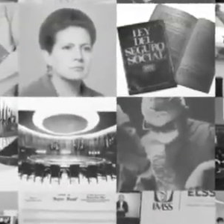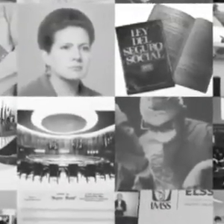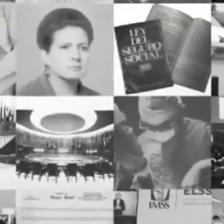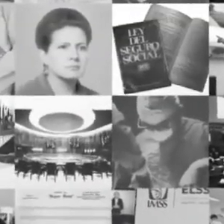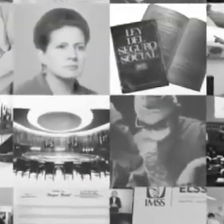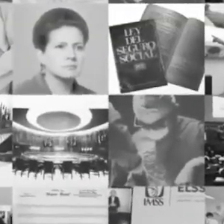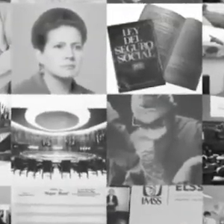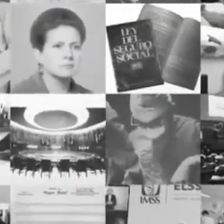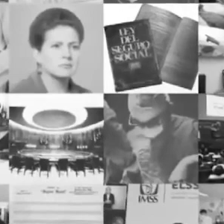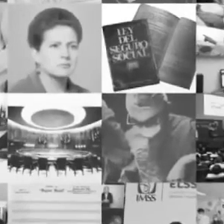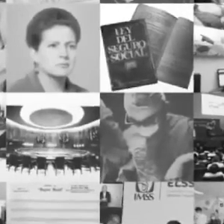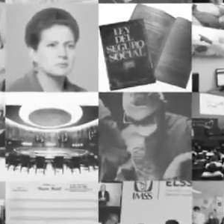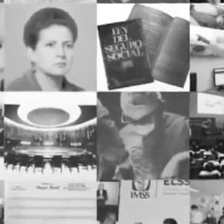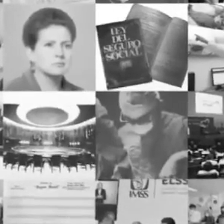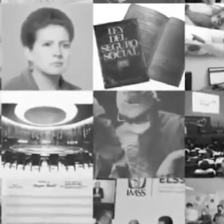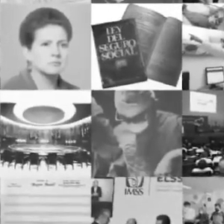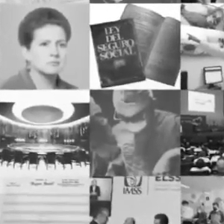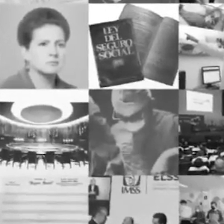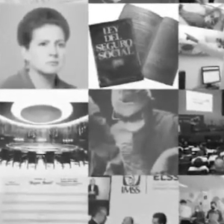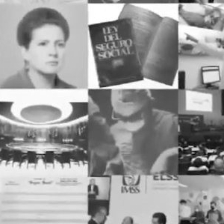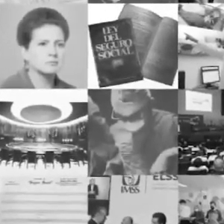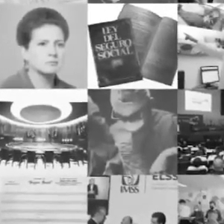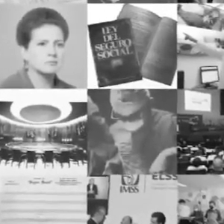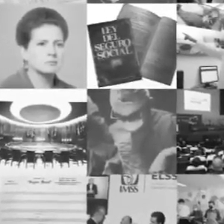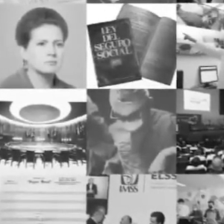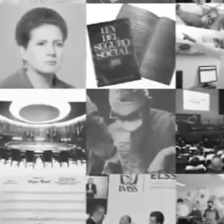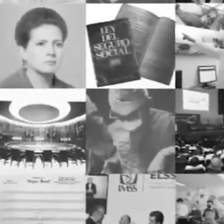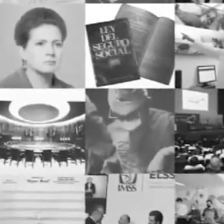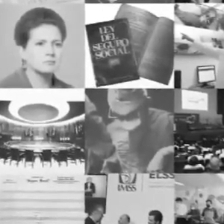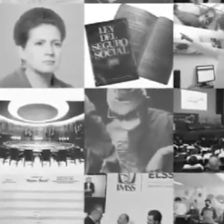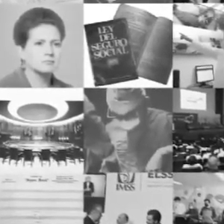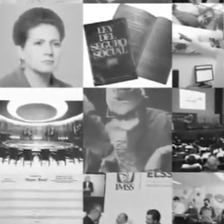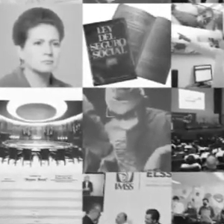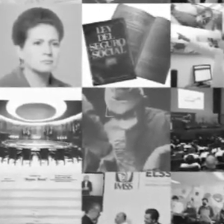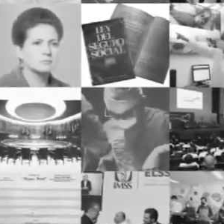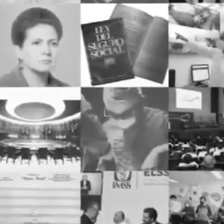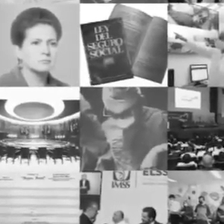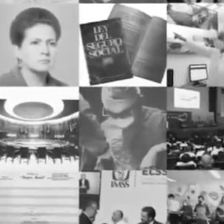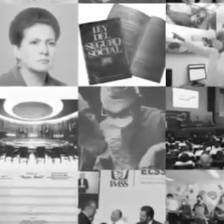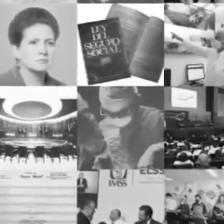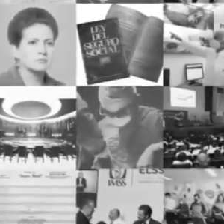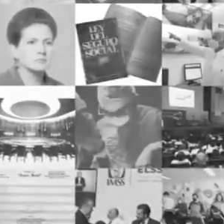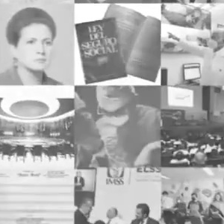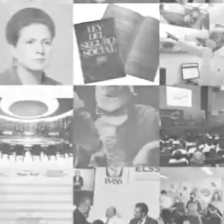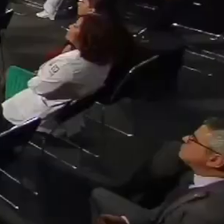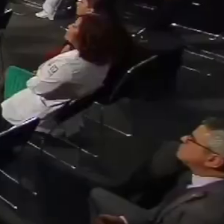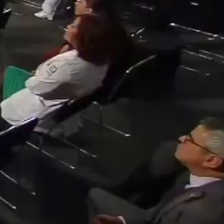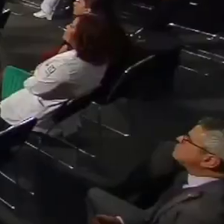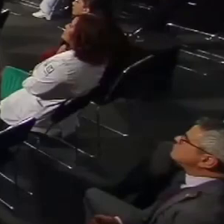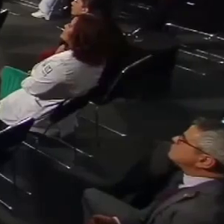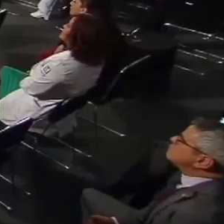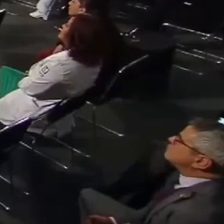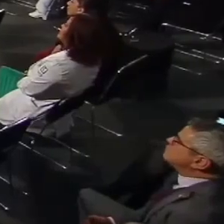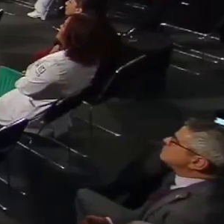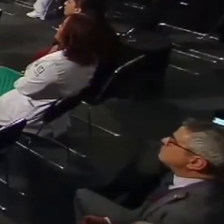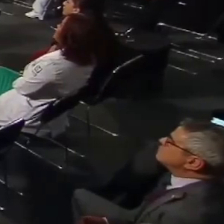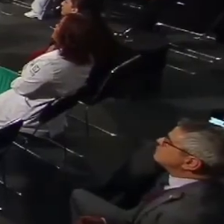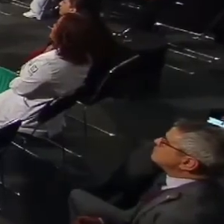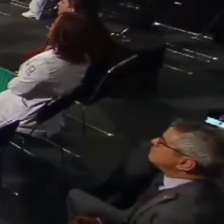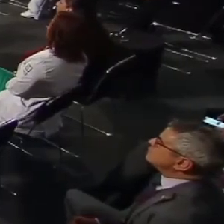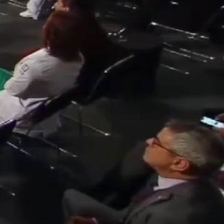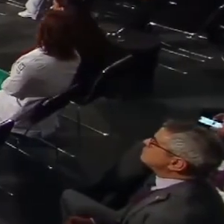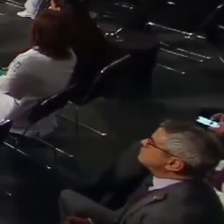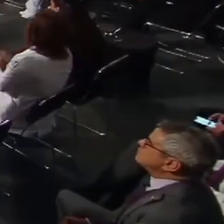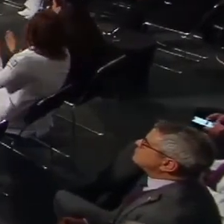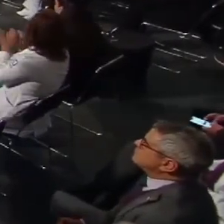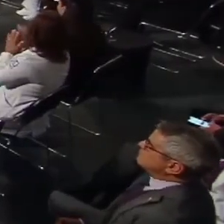a las y los mexicanos en esta transformación. Hoy somos un IMSS más seguro y más social. 80 años IMSS.